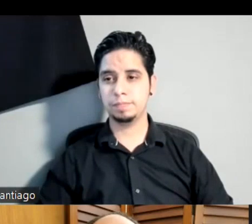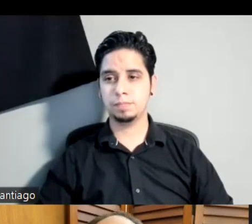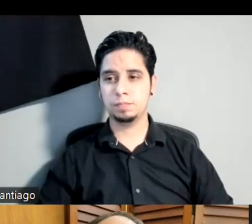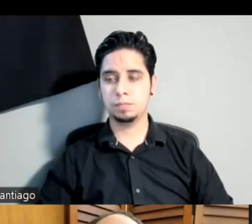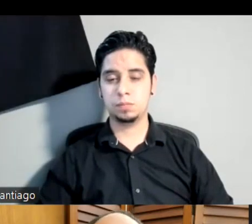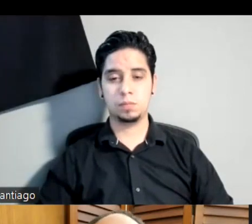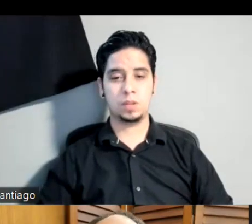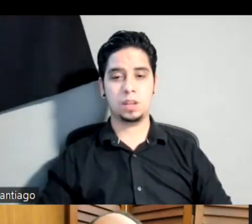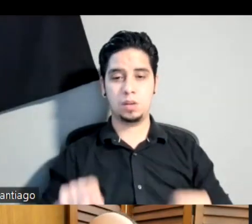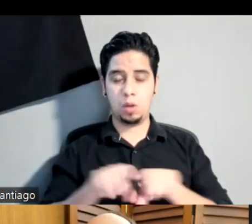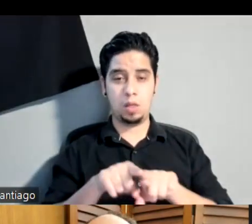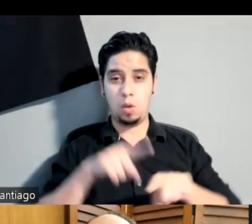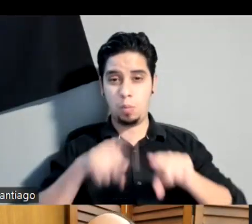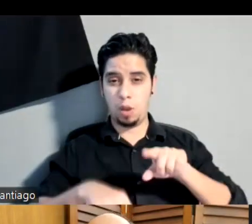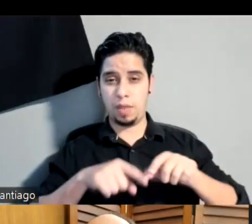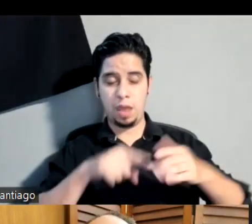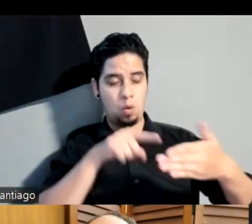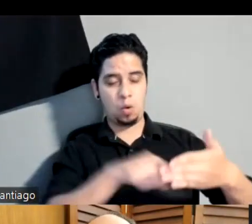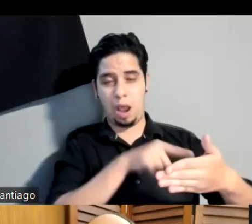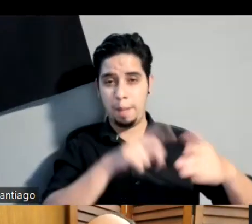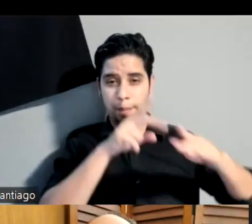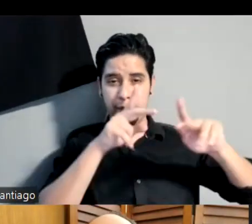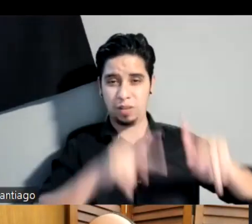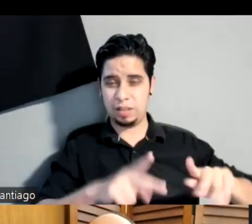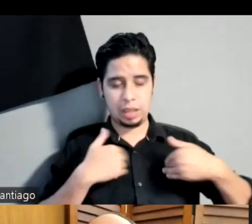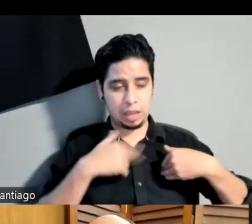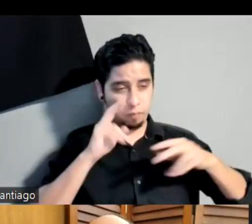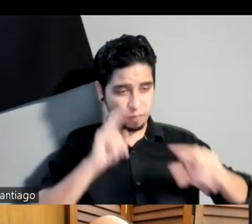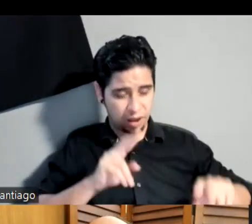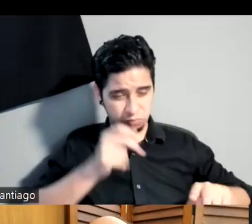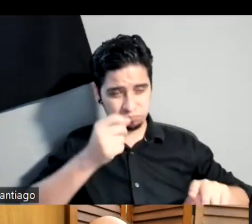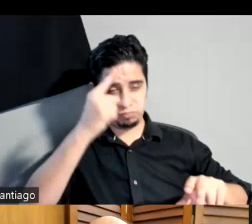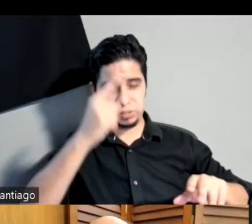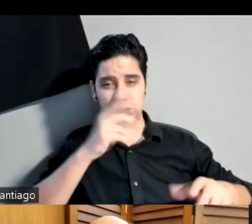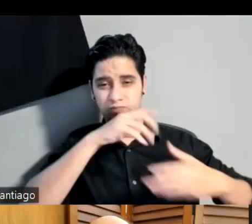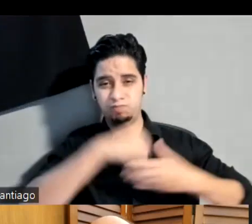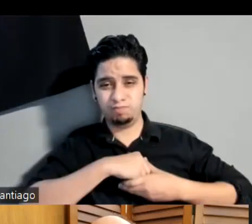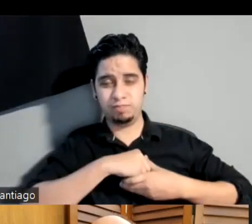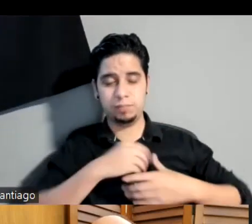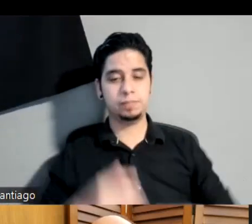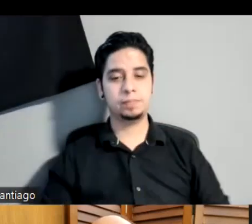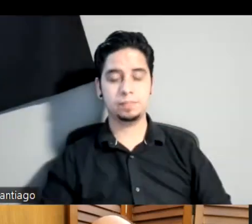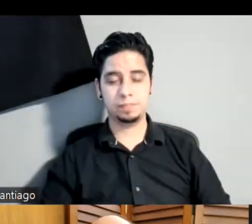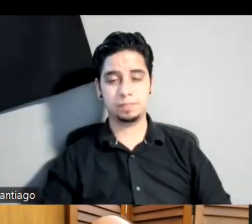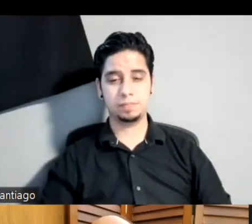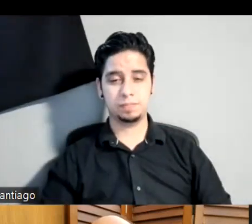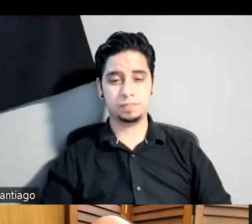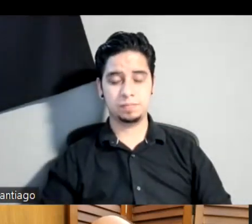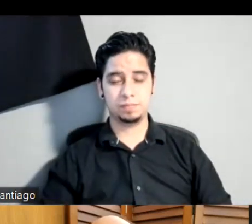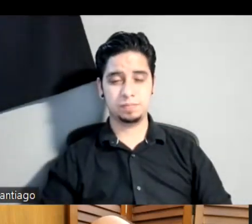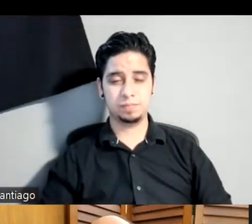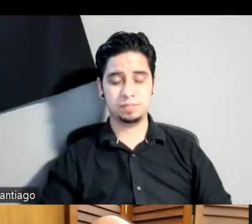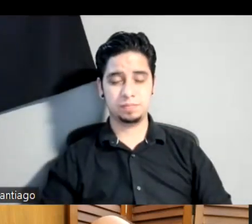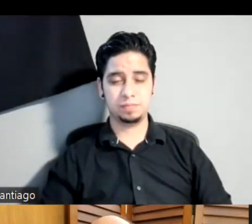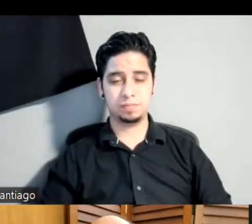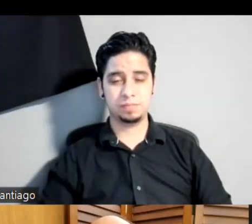juzgar al personaje, tú no puedes juzgar lo que ocurrió. Entonces sales de, porque ese muchachito, por lo menos yo vi la historia